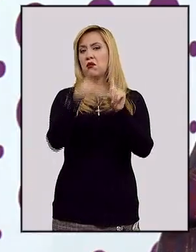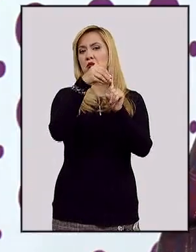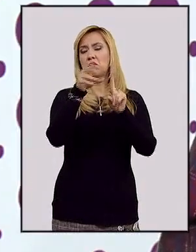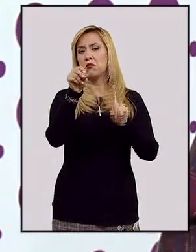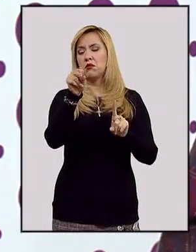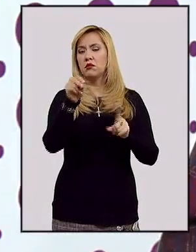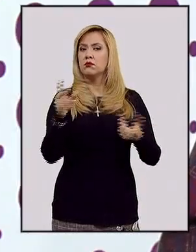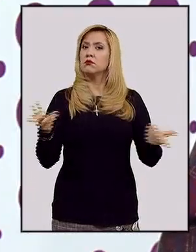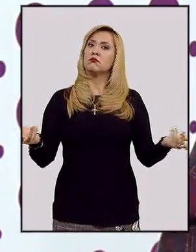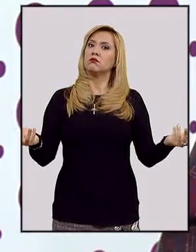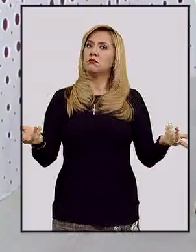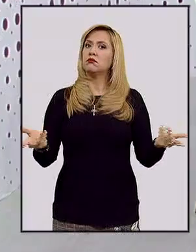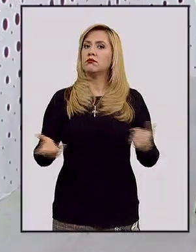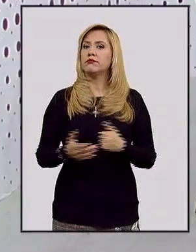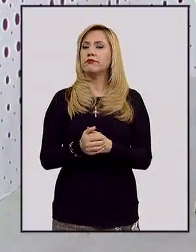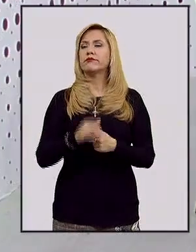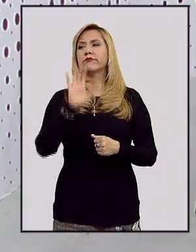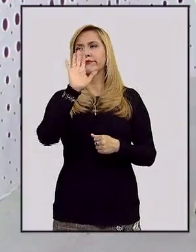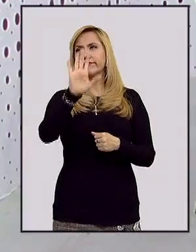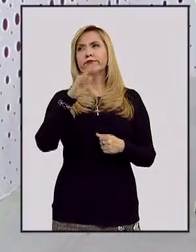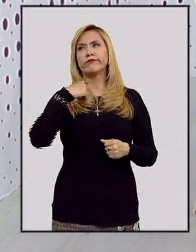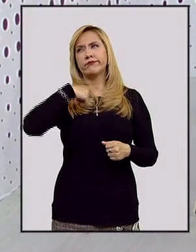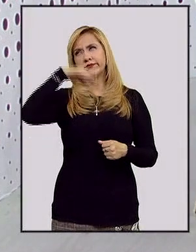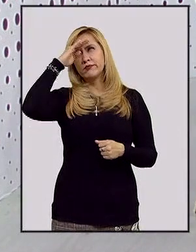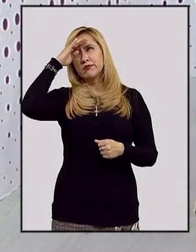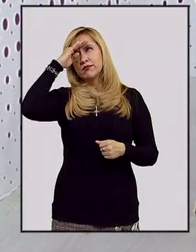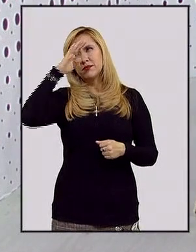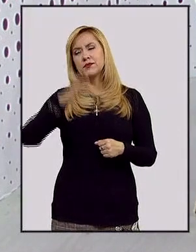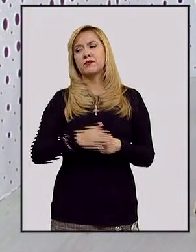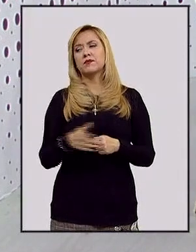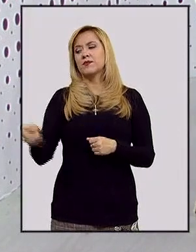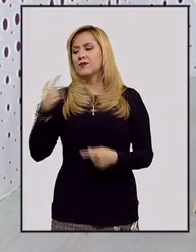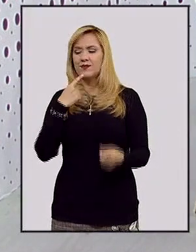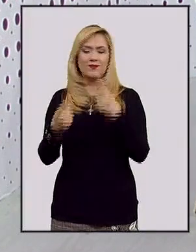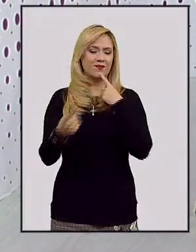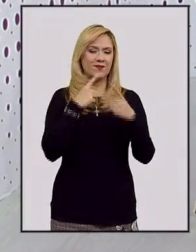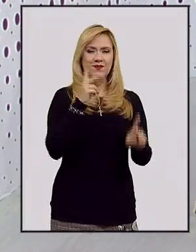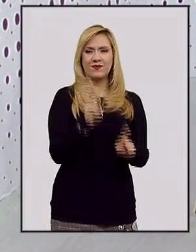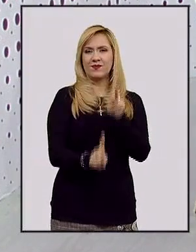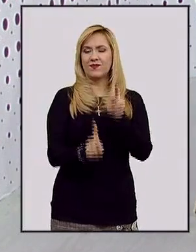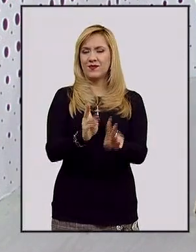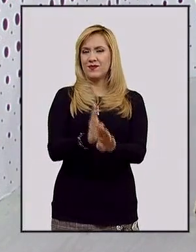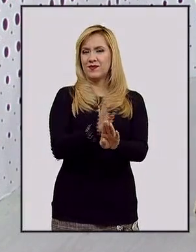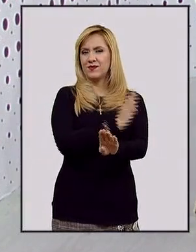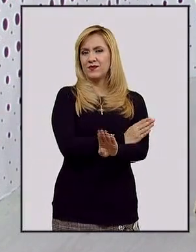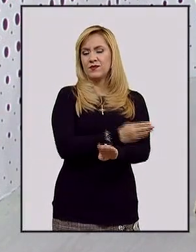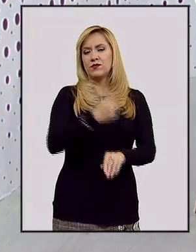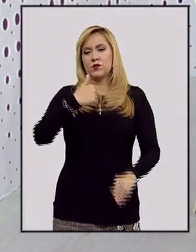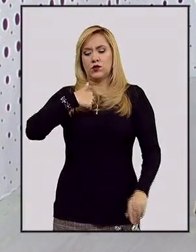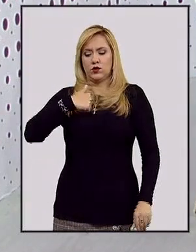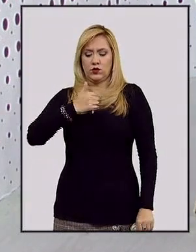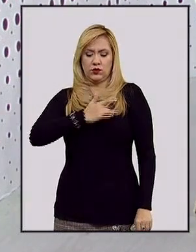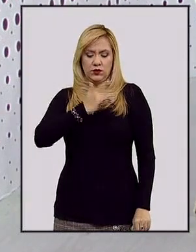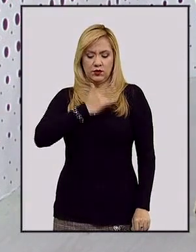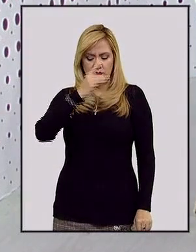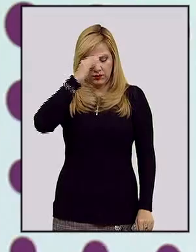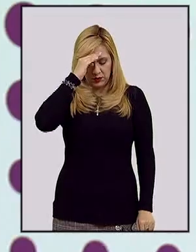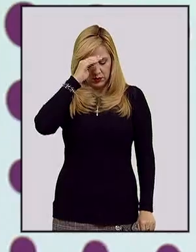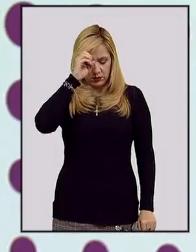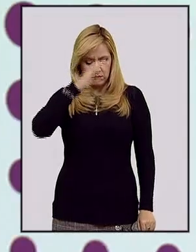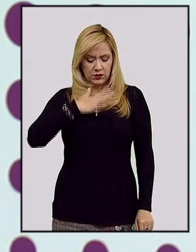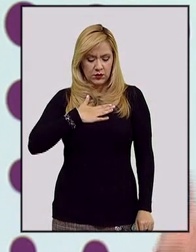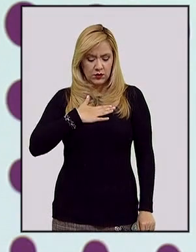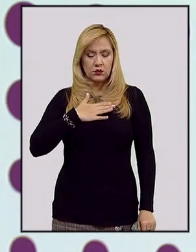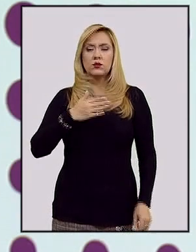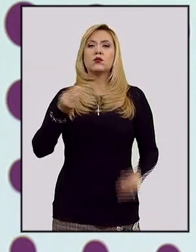Porque muchas veces yo, no sé, me parece, y platicábamos antes de empezar el programa, en mi impresión, pues yo creo